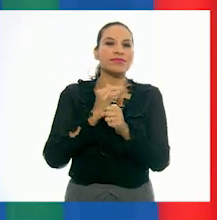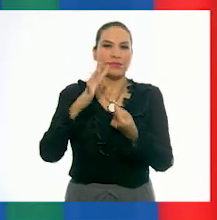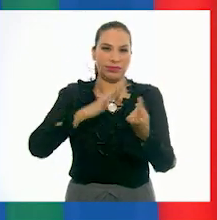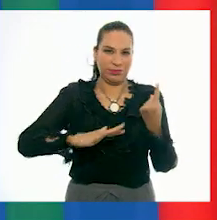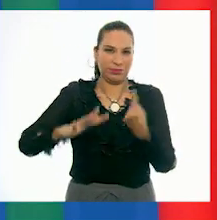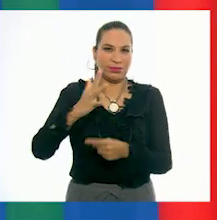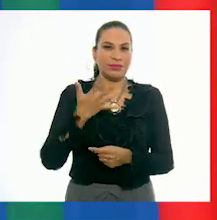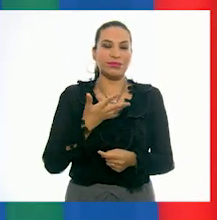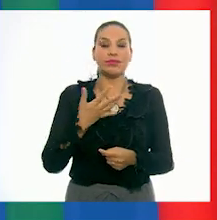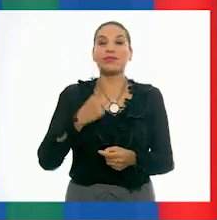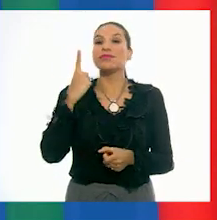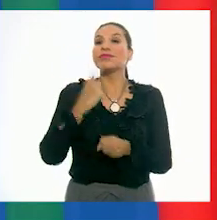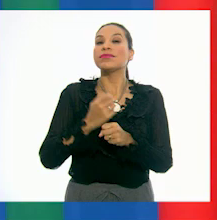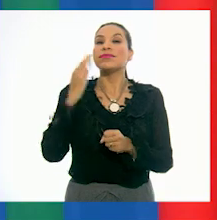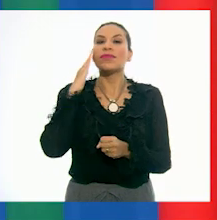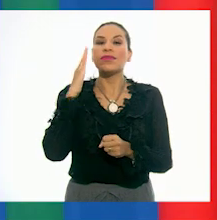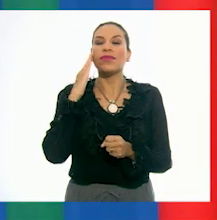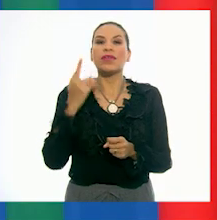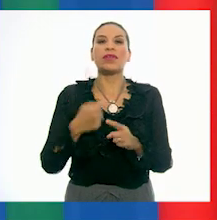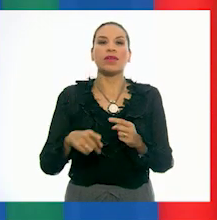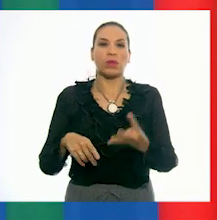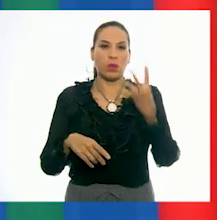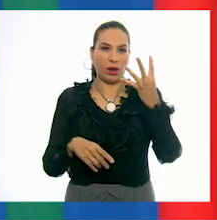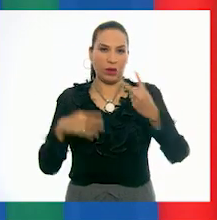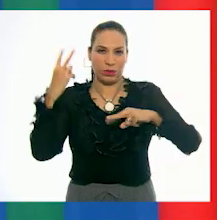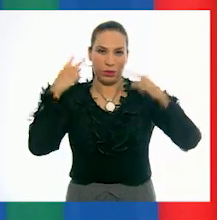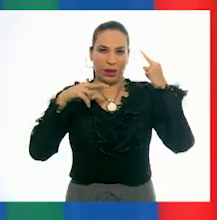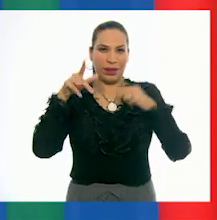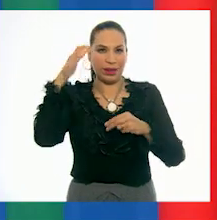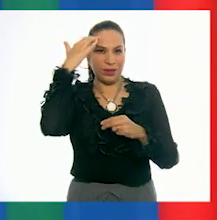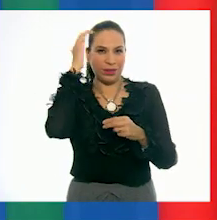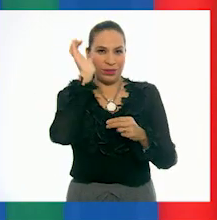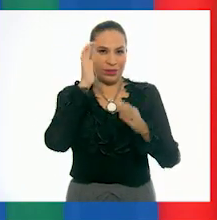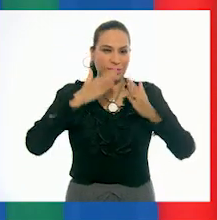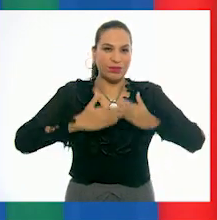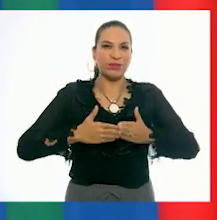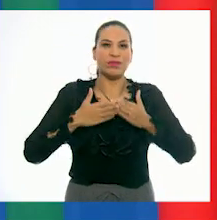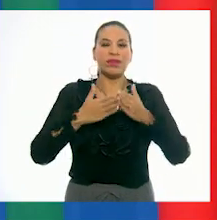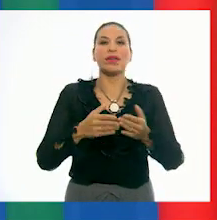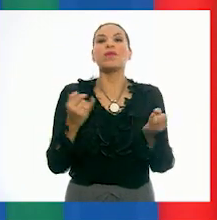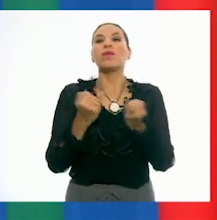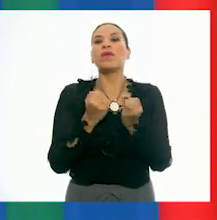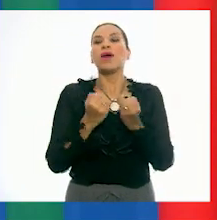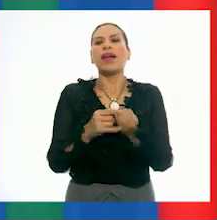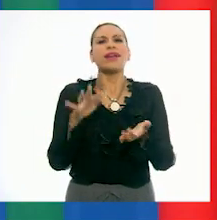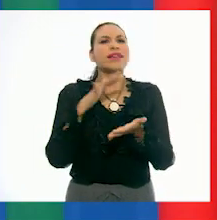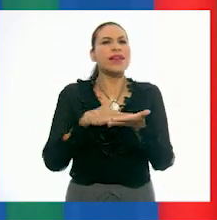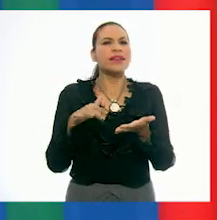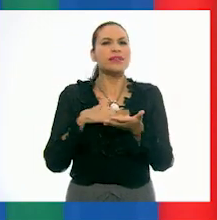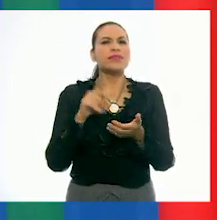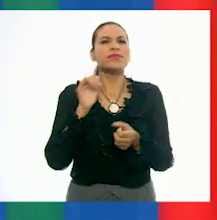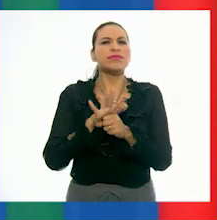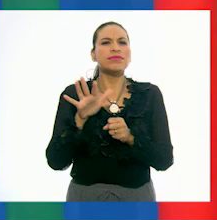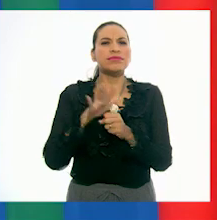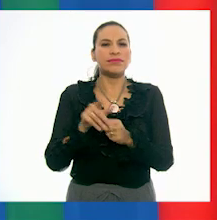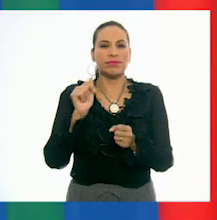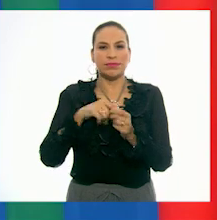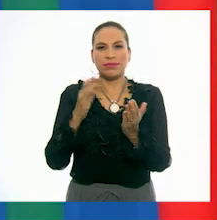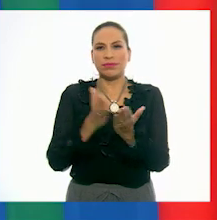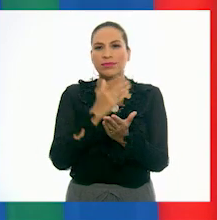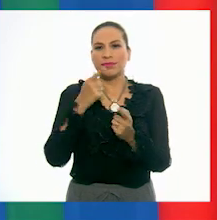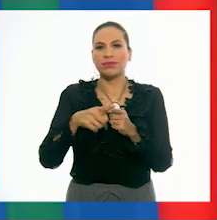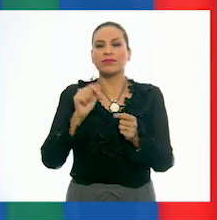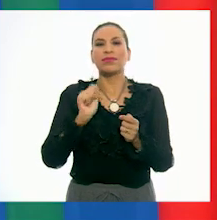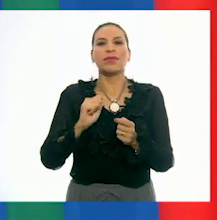se dieron, principalmente de los 4 viajes que hizo Cristóbal Colón. Incluso leímos partes del diario de a bordo